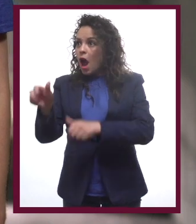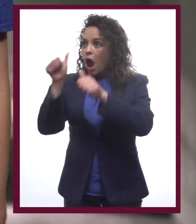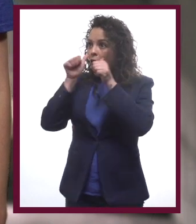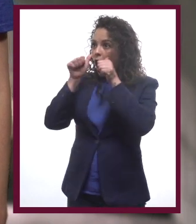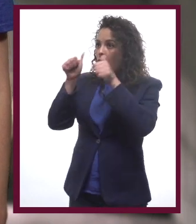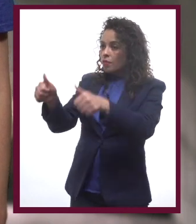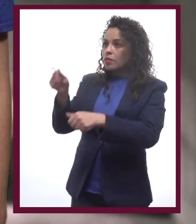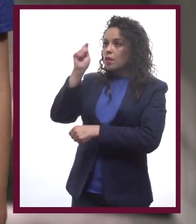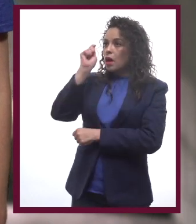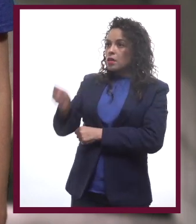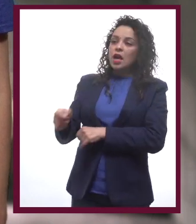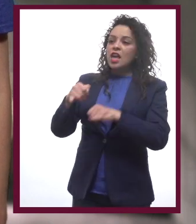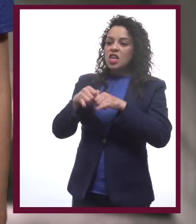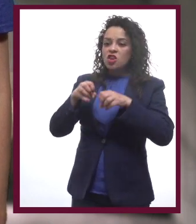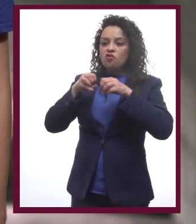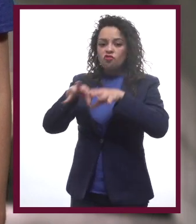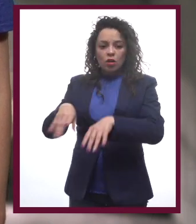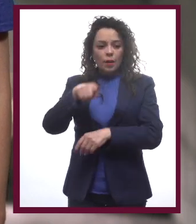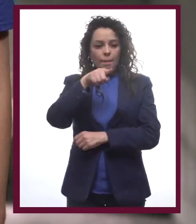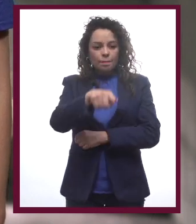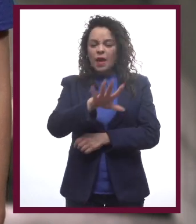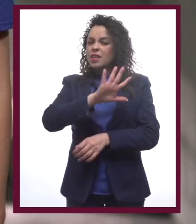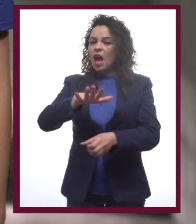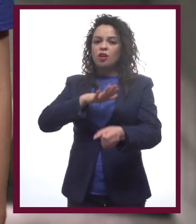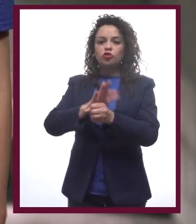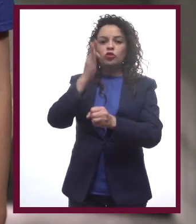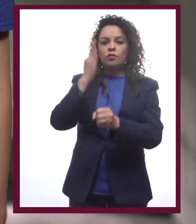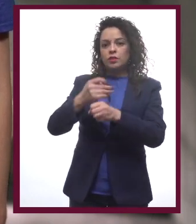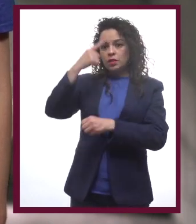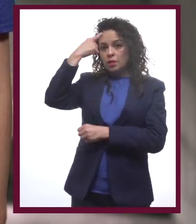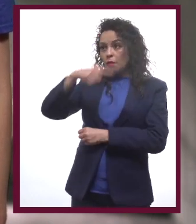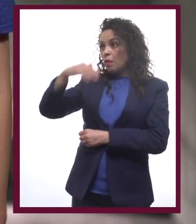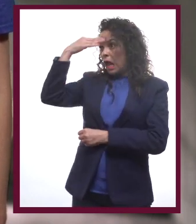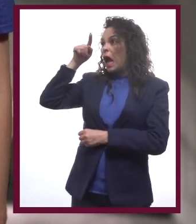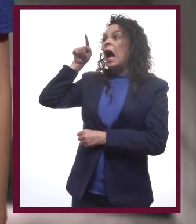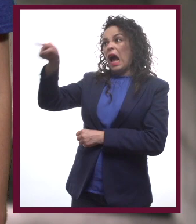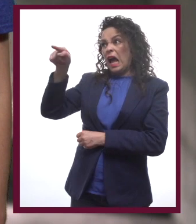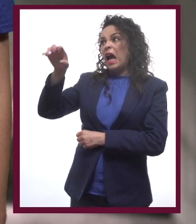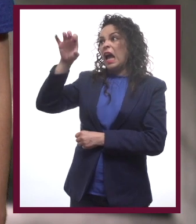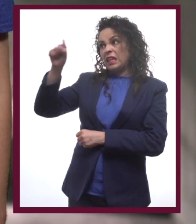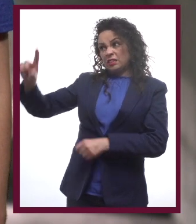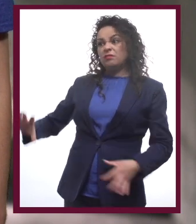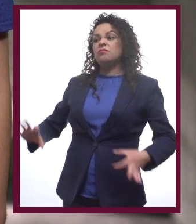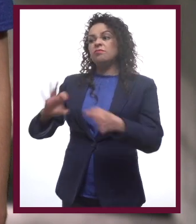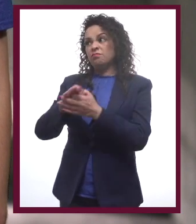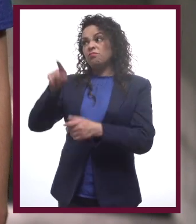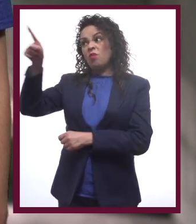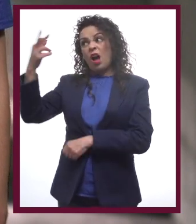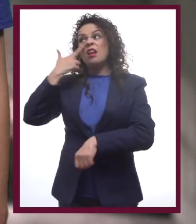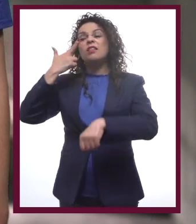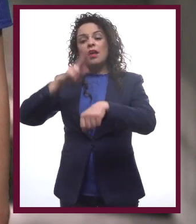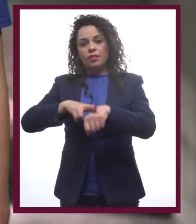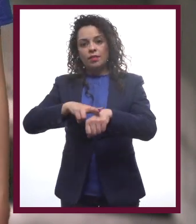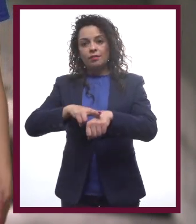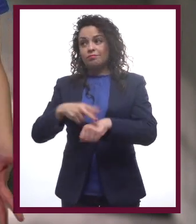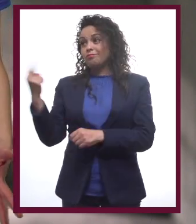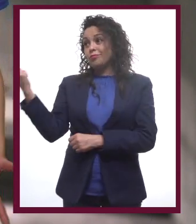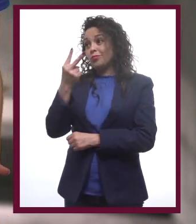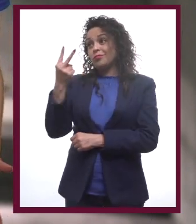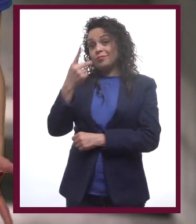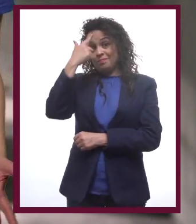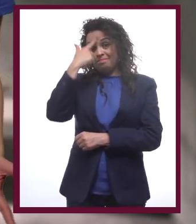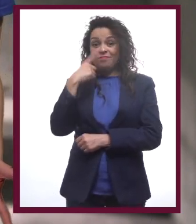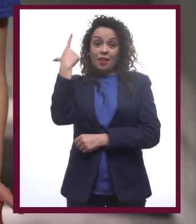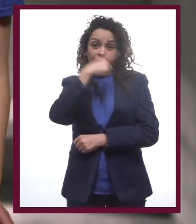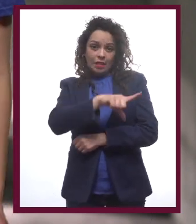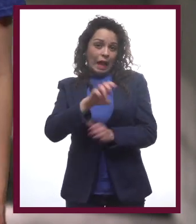que lo vio hubiera puesto atención solamente en aquella información que le pareciera suficiente para relacionarlo con el susodicho ladrón. Que los dos